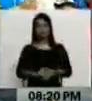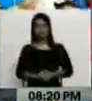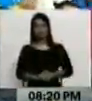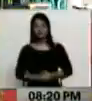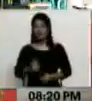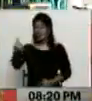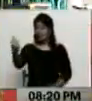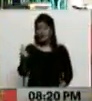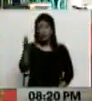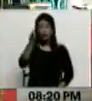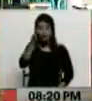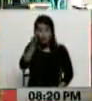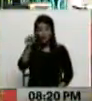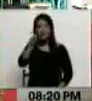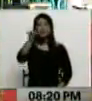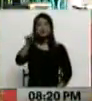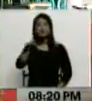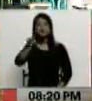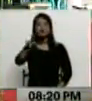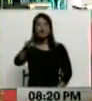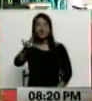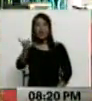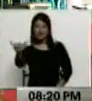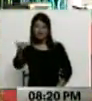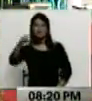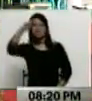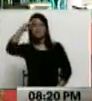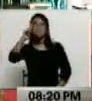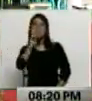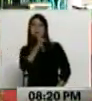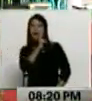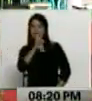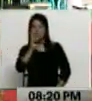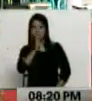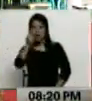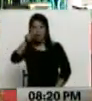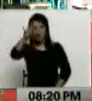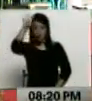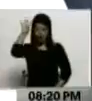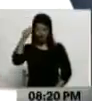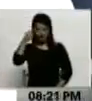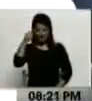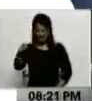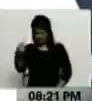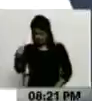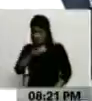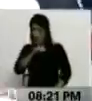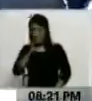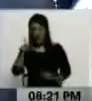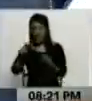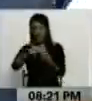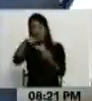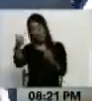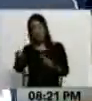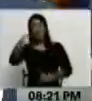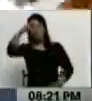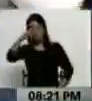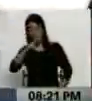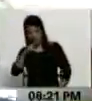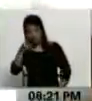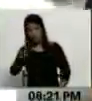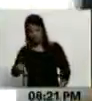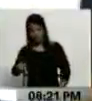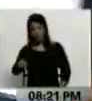patria está su con el recuerdo de Rober en nuestro corazón su